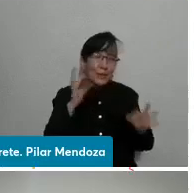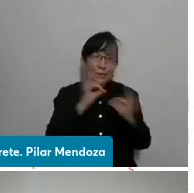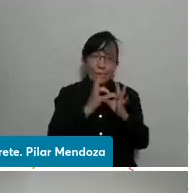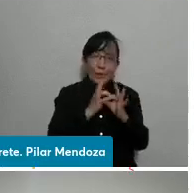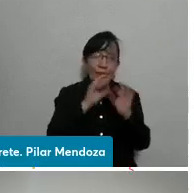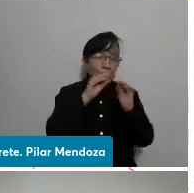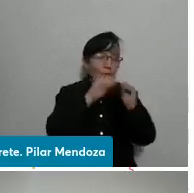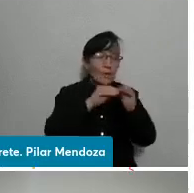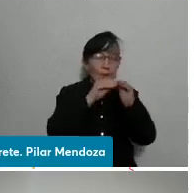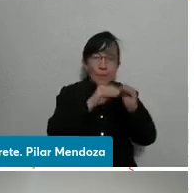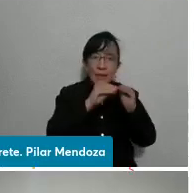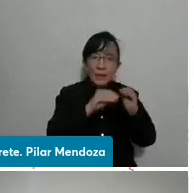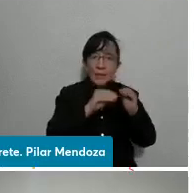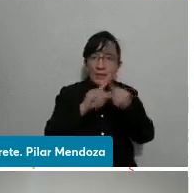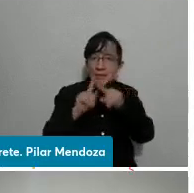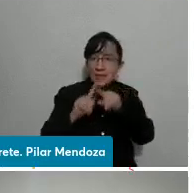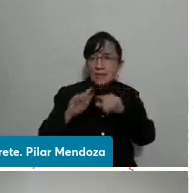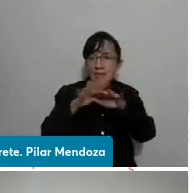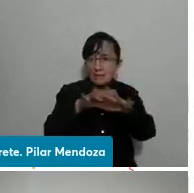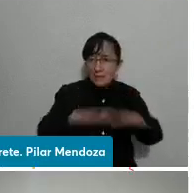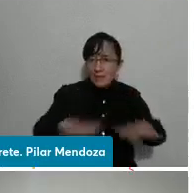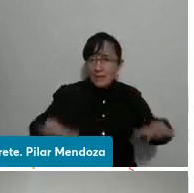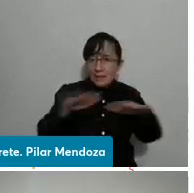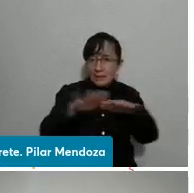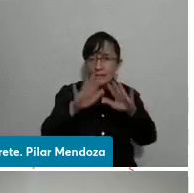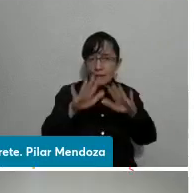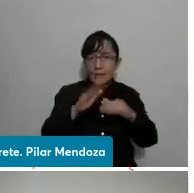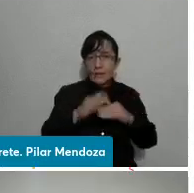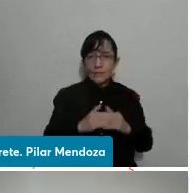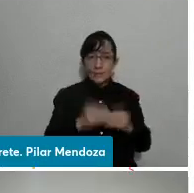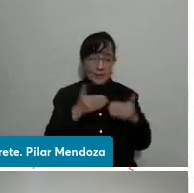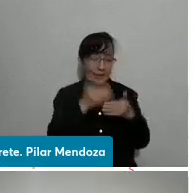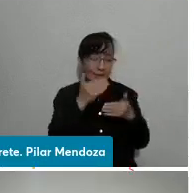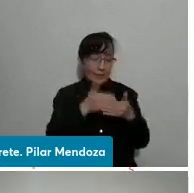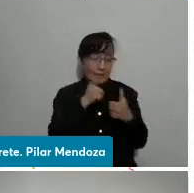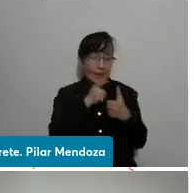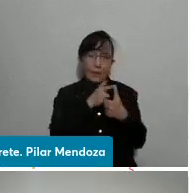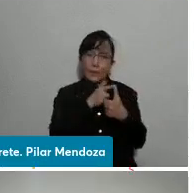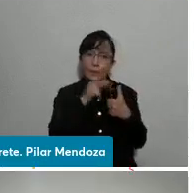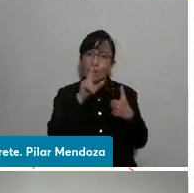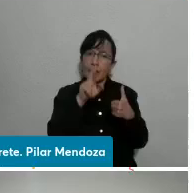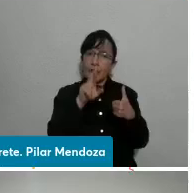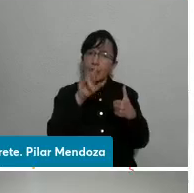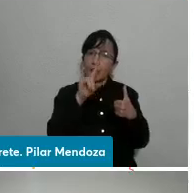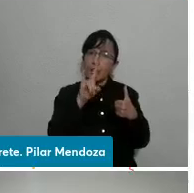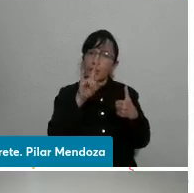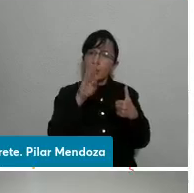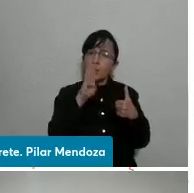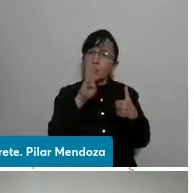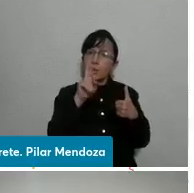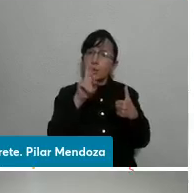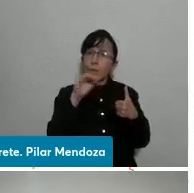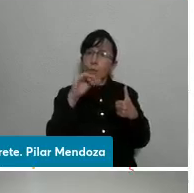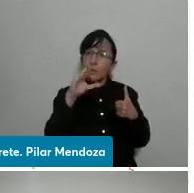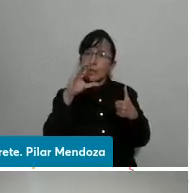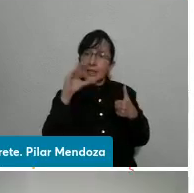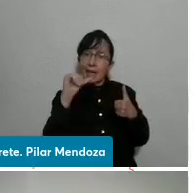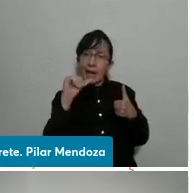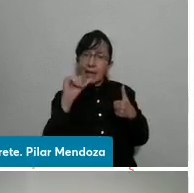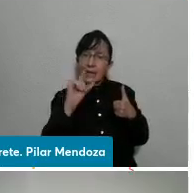estos espacios. Al inicio se les presenta una rúbrica, pues no la rúbrica, digamos, como un